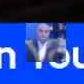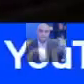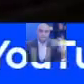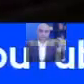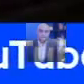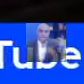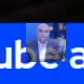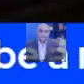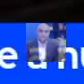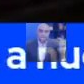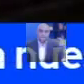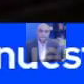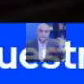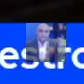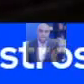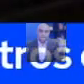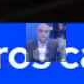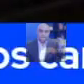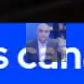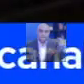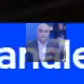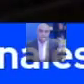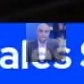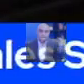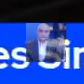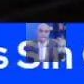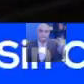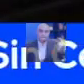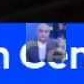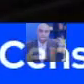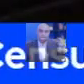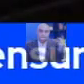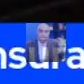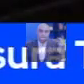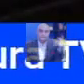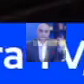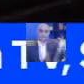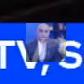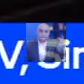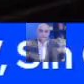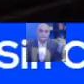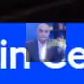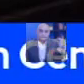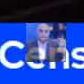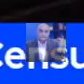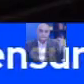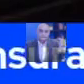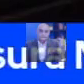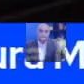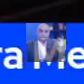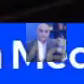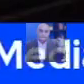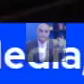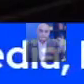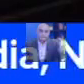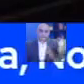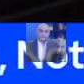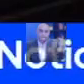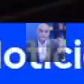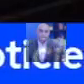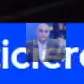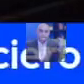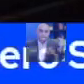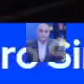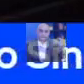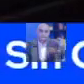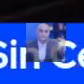construcción, como son servicios, como trabajos intensos bajo regímenes bastante pesados en el sector